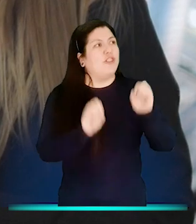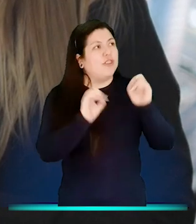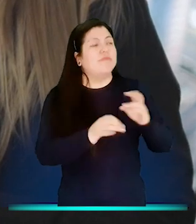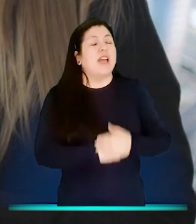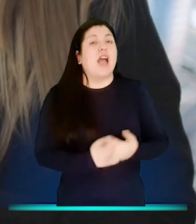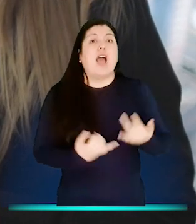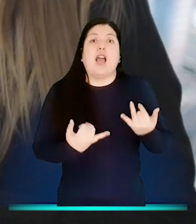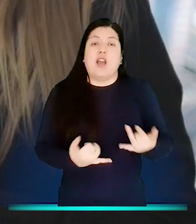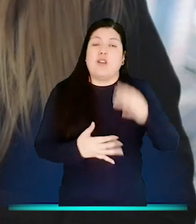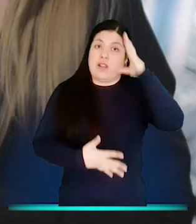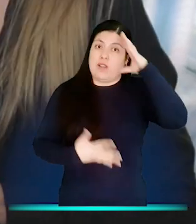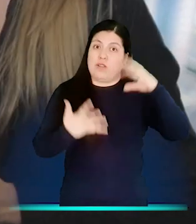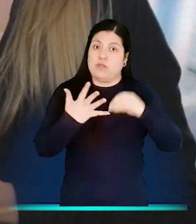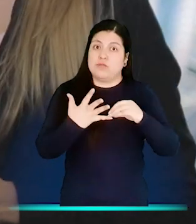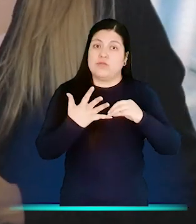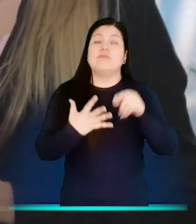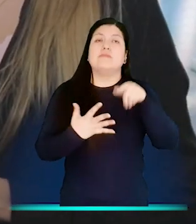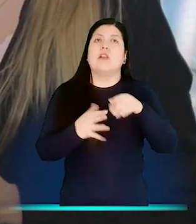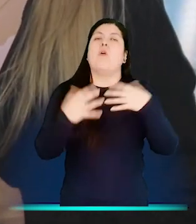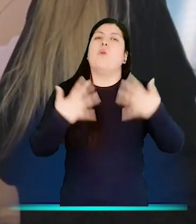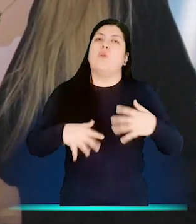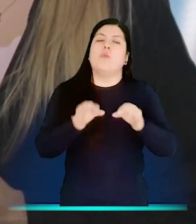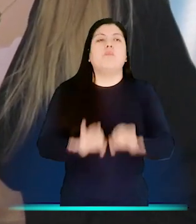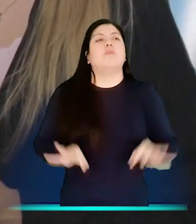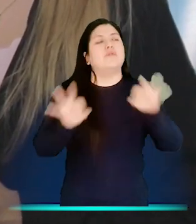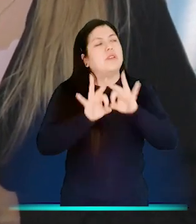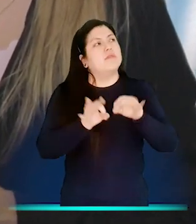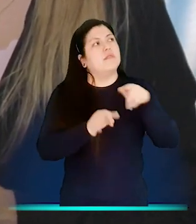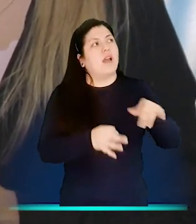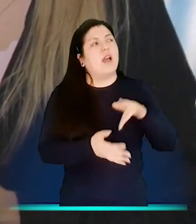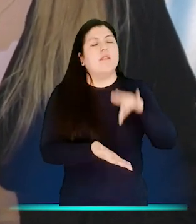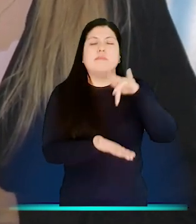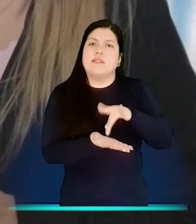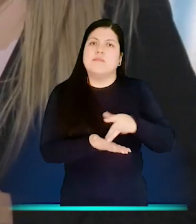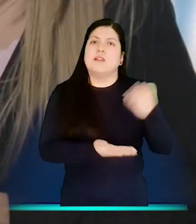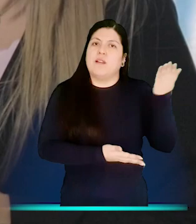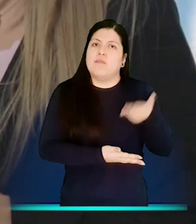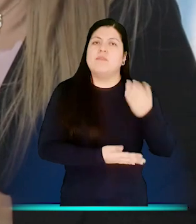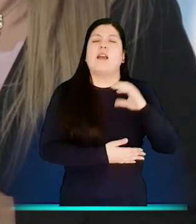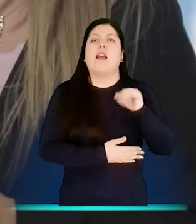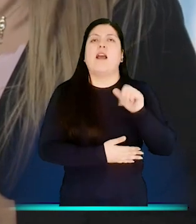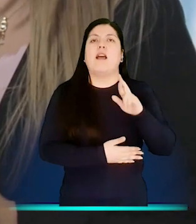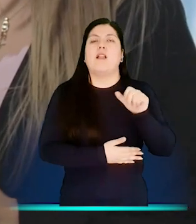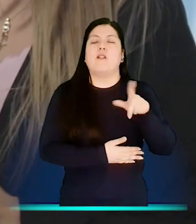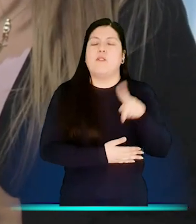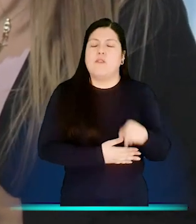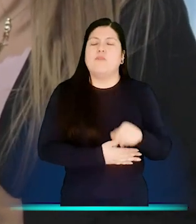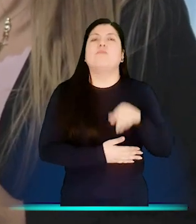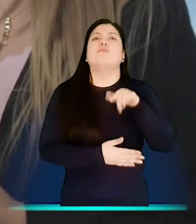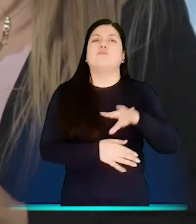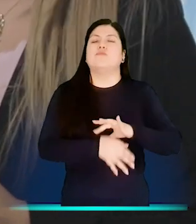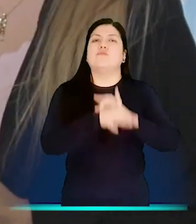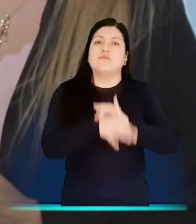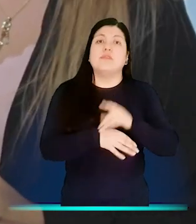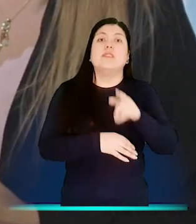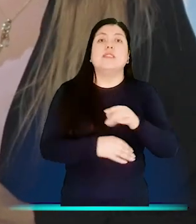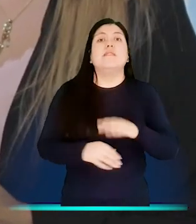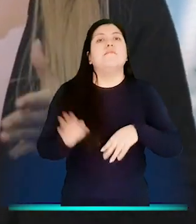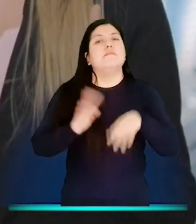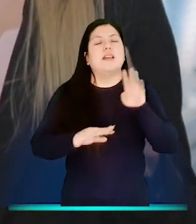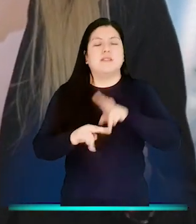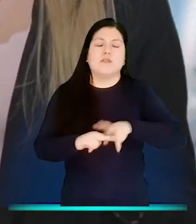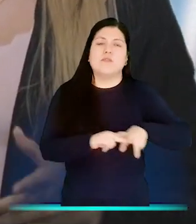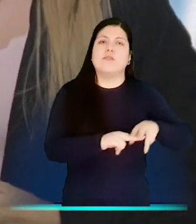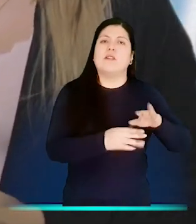seguimos con las conclusiones que nos deja la importante intervención del doctor Leiva, que nos estaba explicando todo este proceso electoral y específicamente sobre las curules de